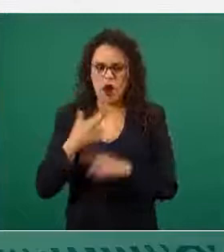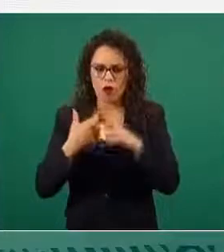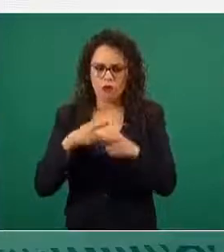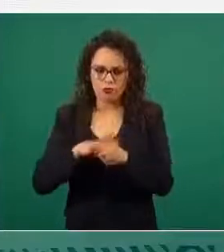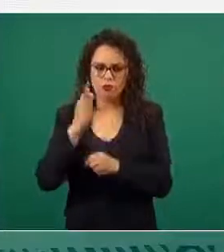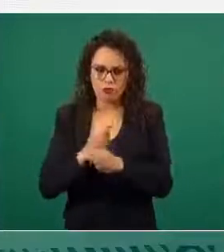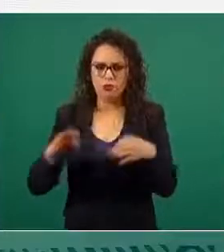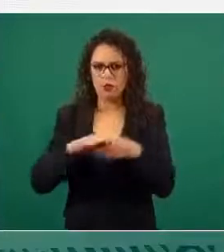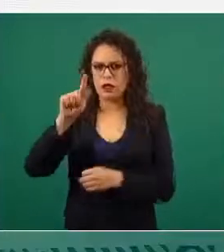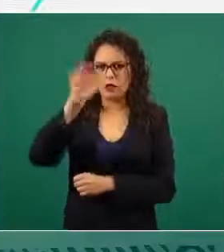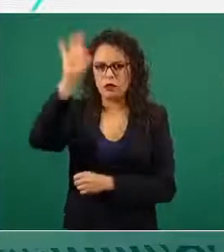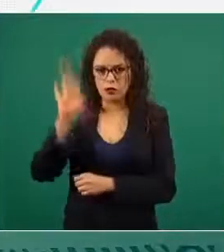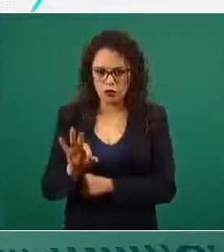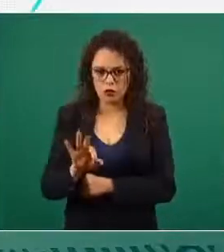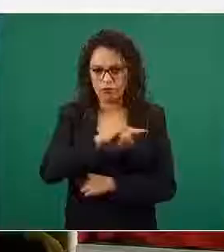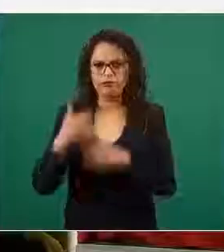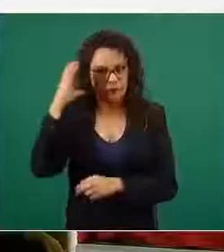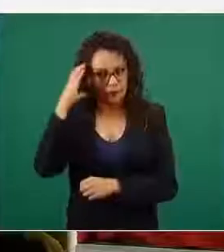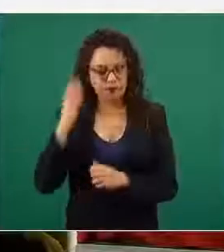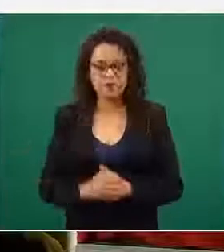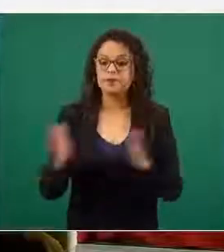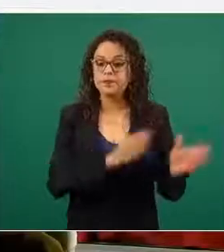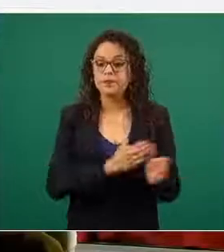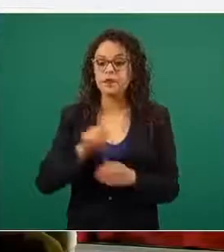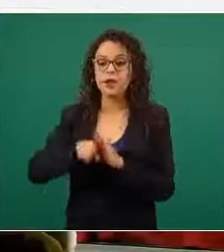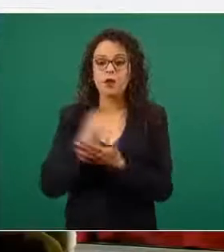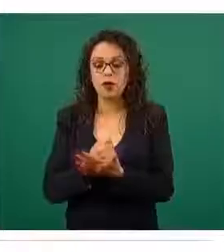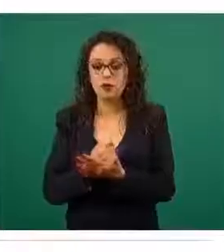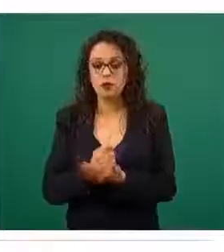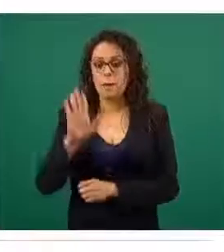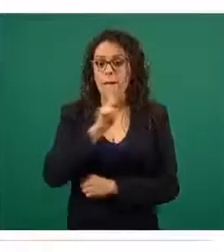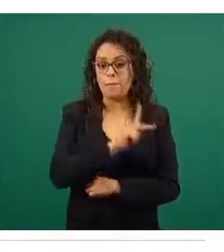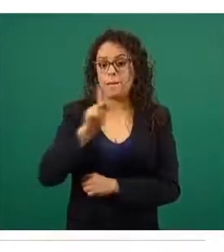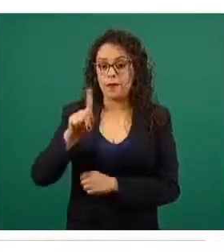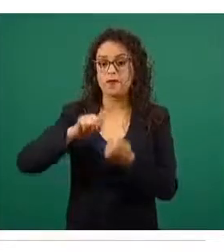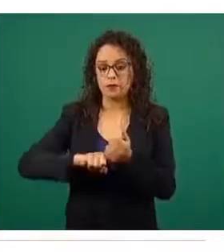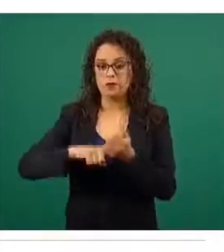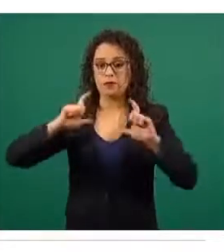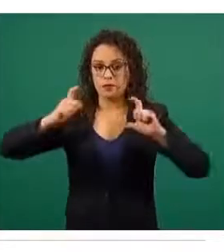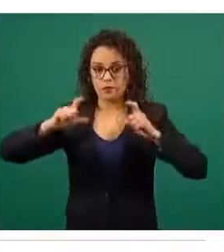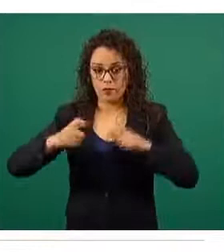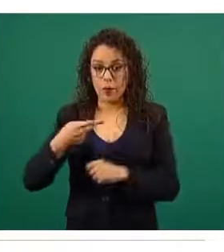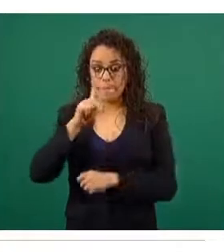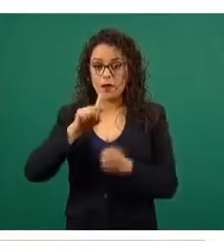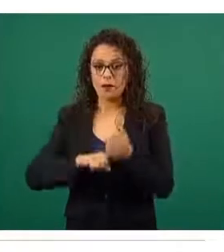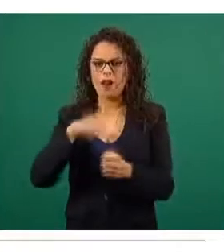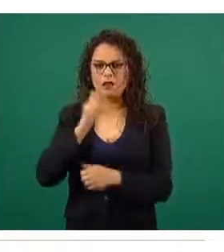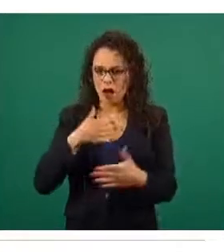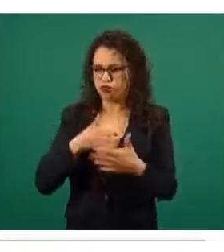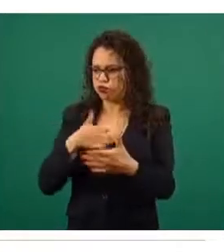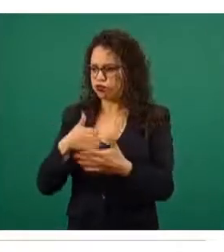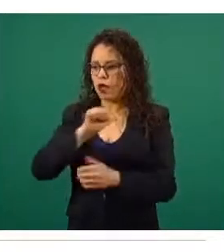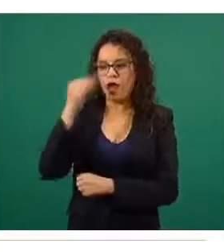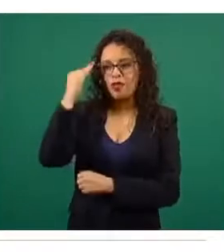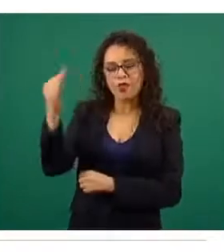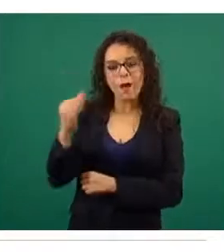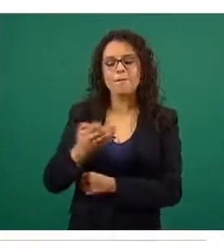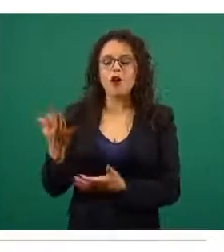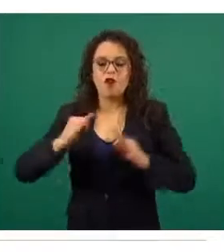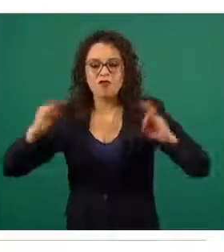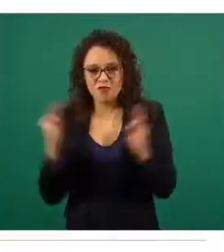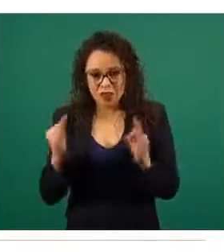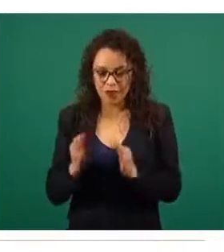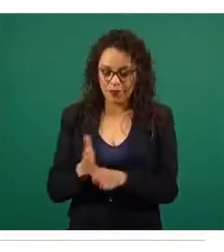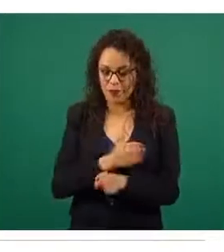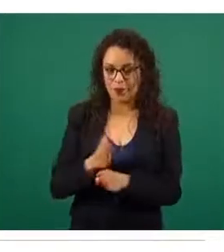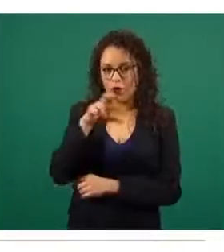hospitalaria, casi el 70% de disponibilidad. La siguiente, Tamaulipas, patrón semejante, reducción y estancamiento durante el otoño y lo que va del invierno, defunciones también en